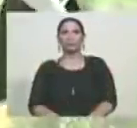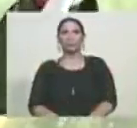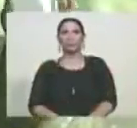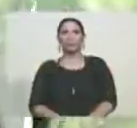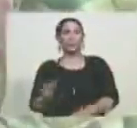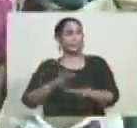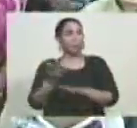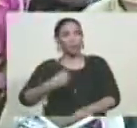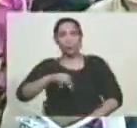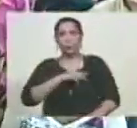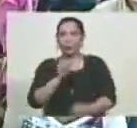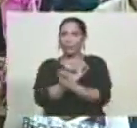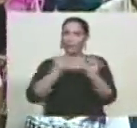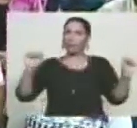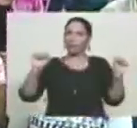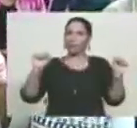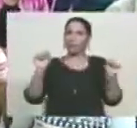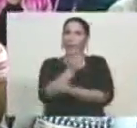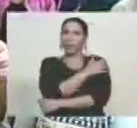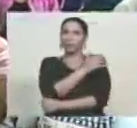Porque no vamos a permitir que la derecha